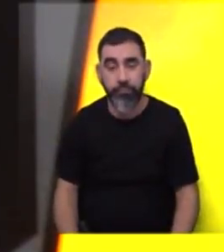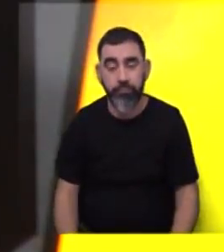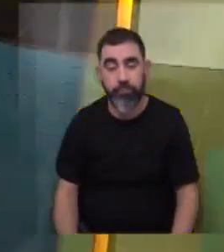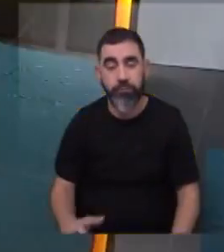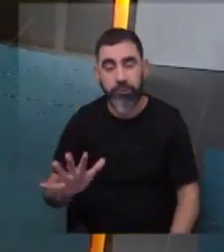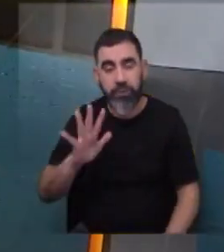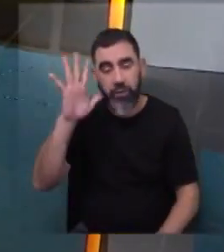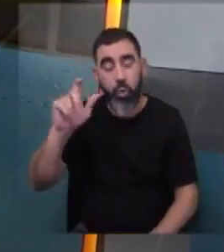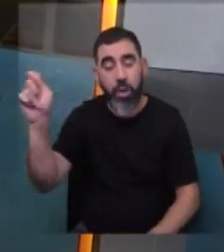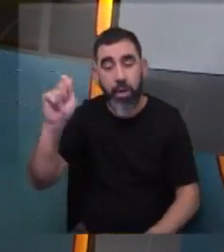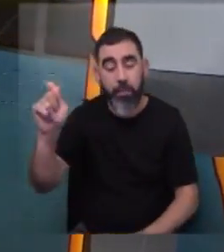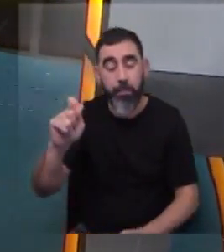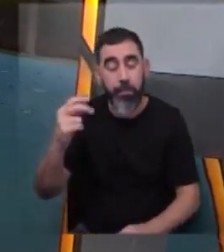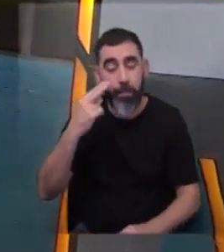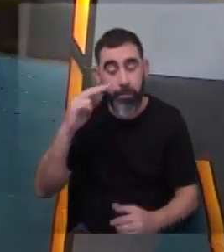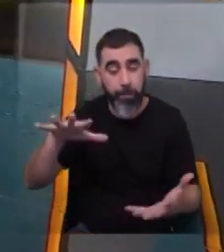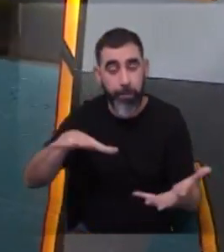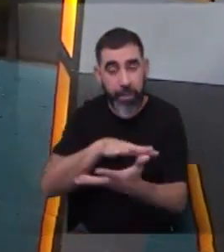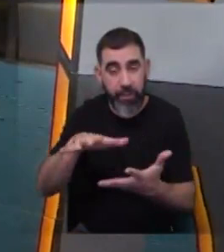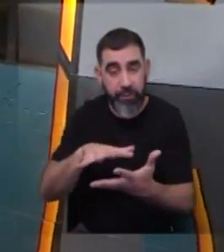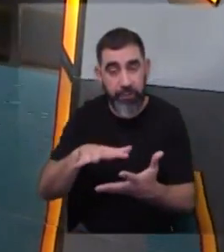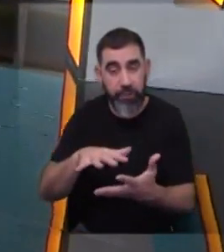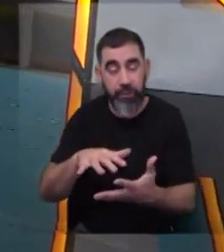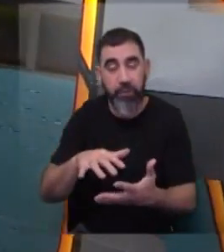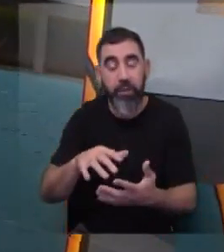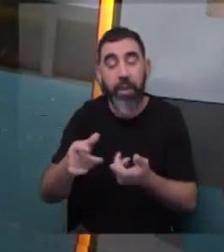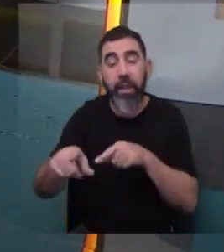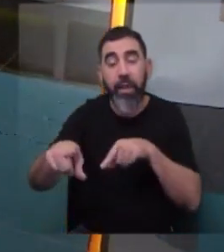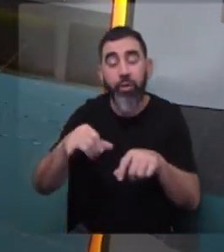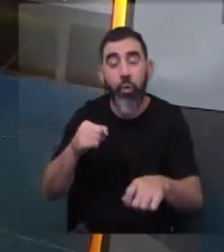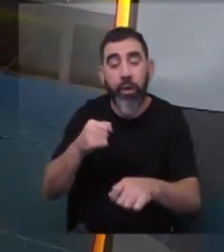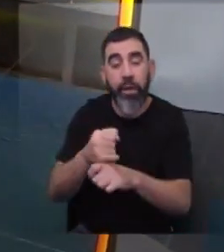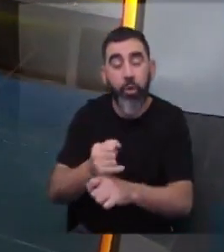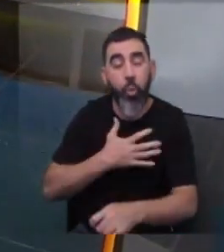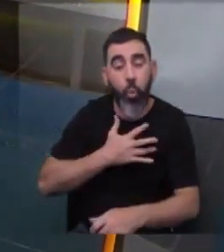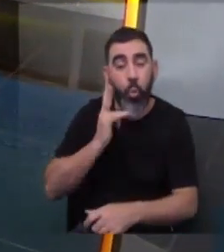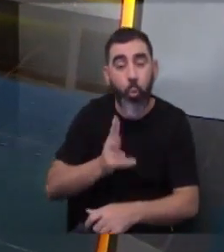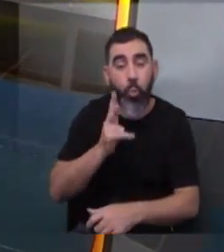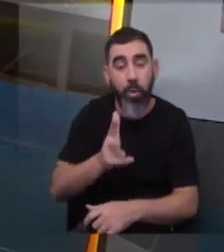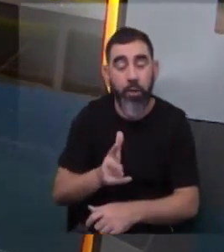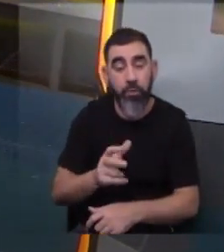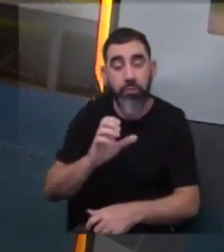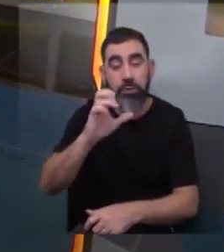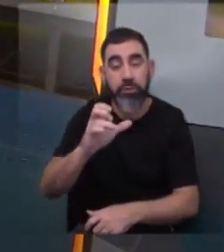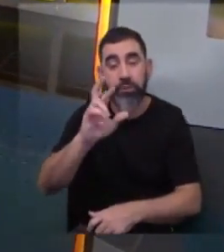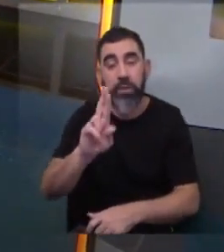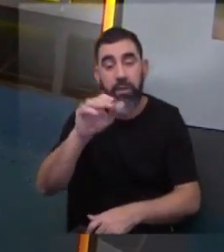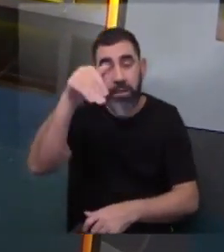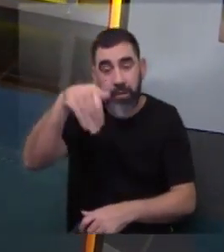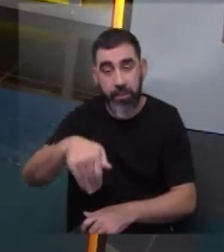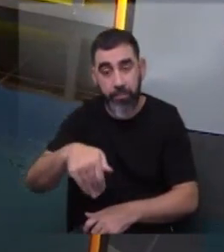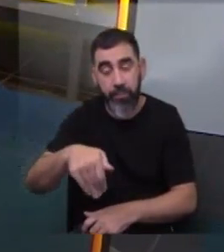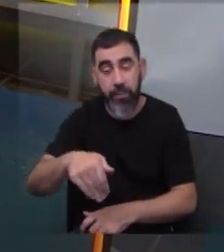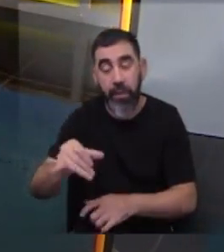en emergencia y desastres y es facilitadora de la gestión del error humano, lo que se conoce como CRM, y es instructora